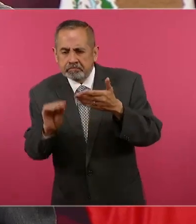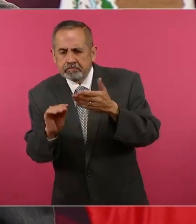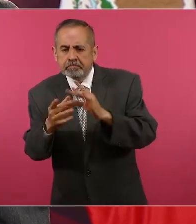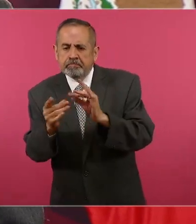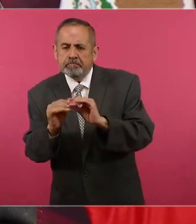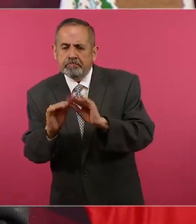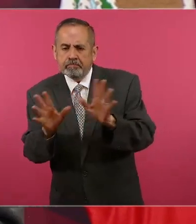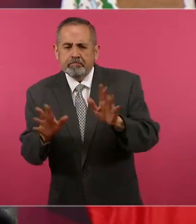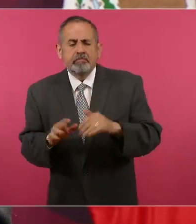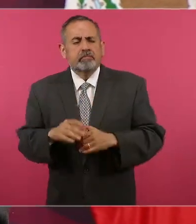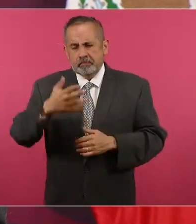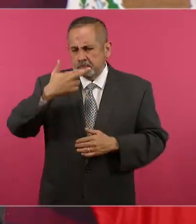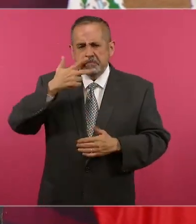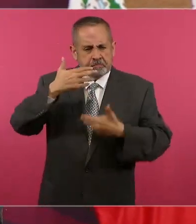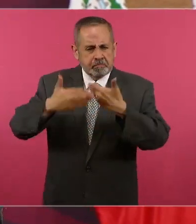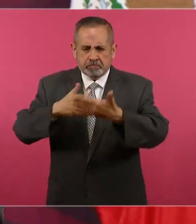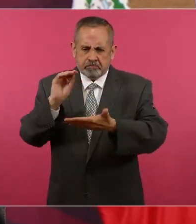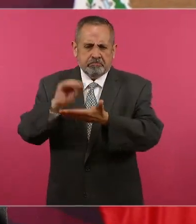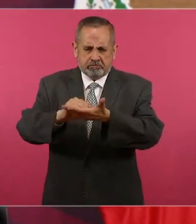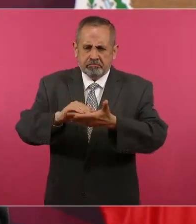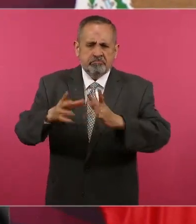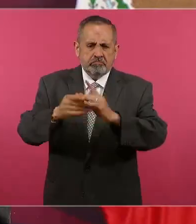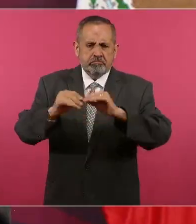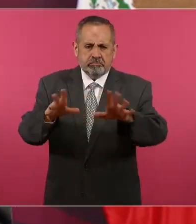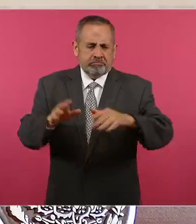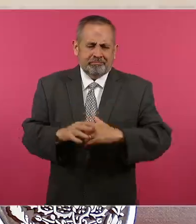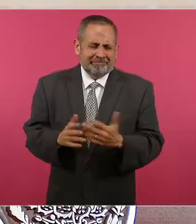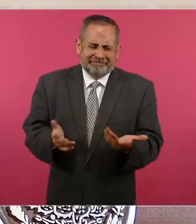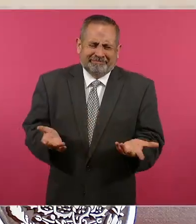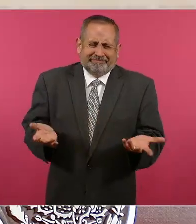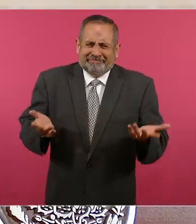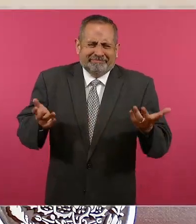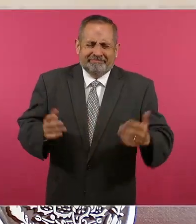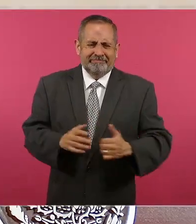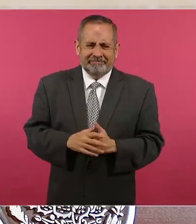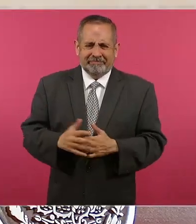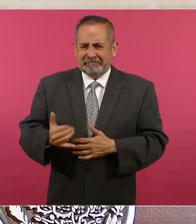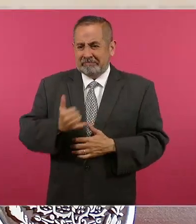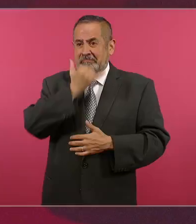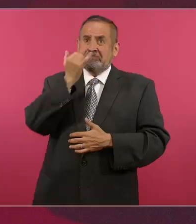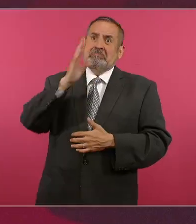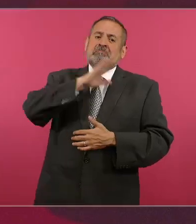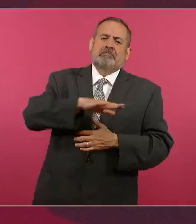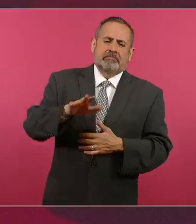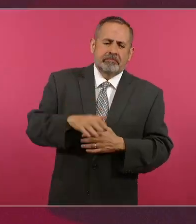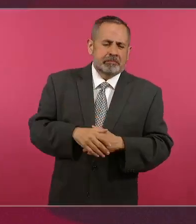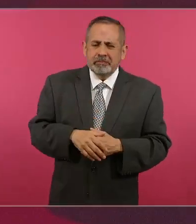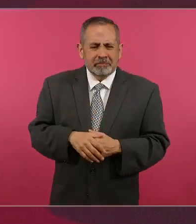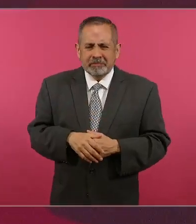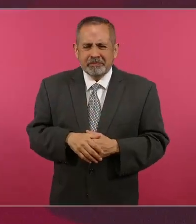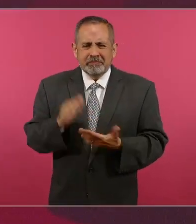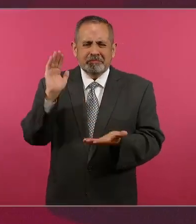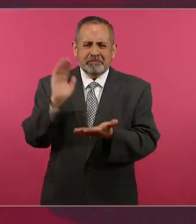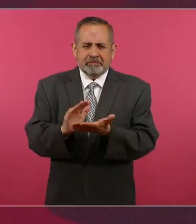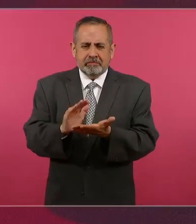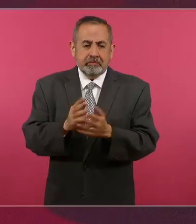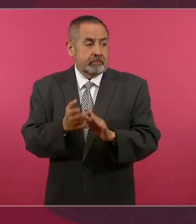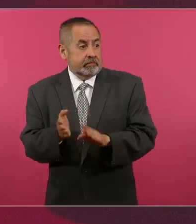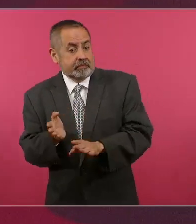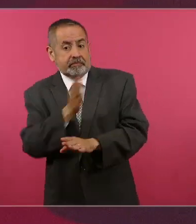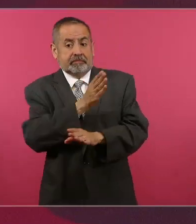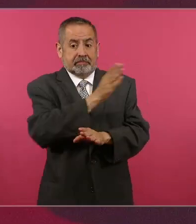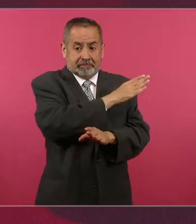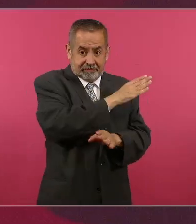aclaraciones. Se han mejorado mucho. No tienen errores. Tienen muchísimo menos errores que los otros